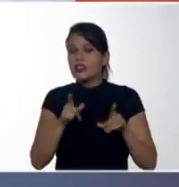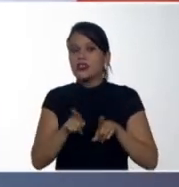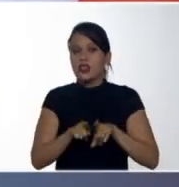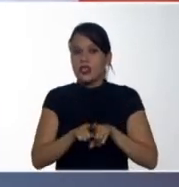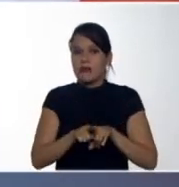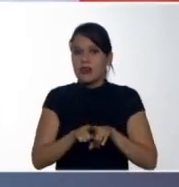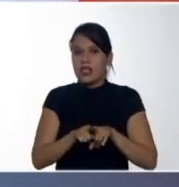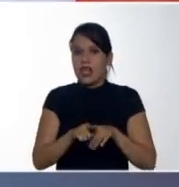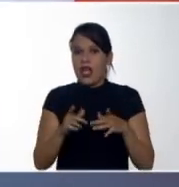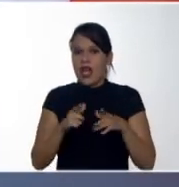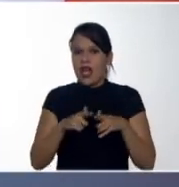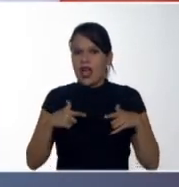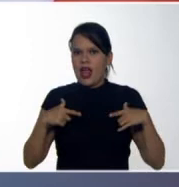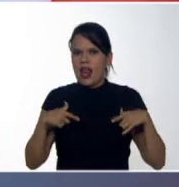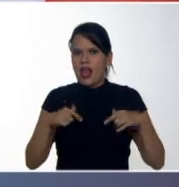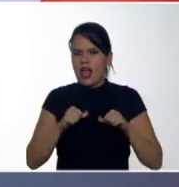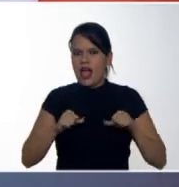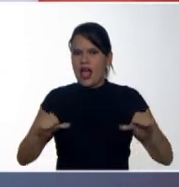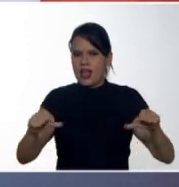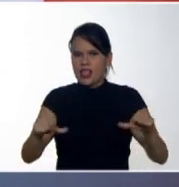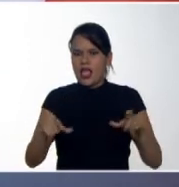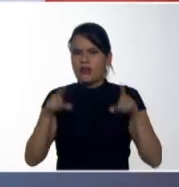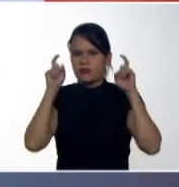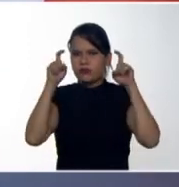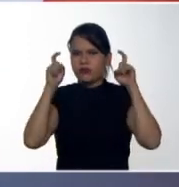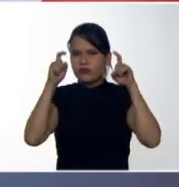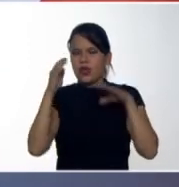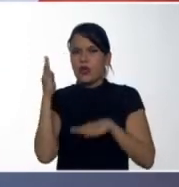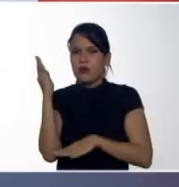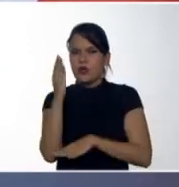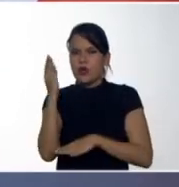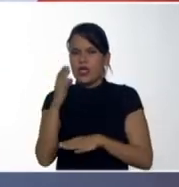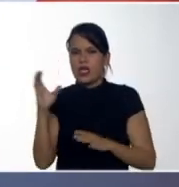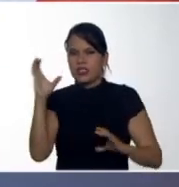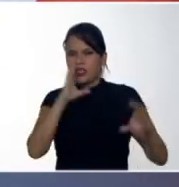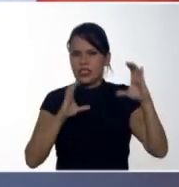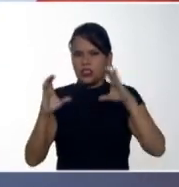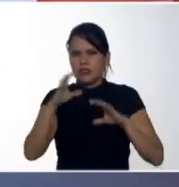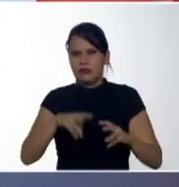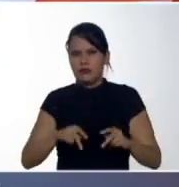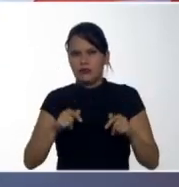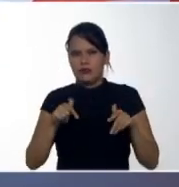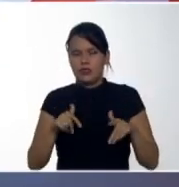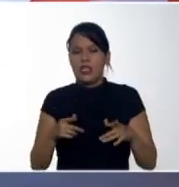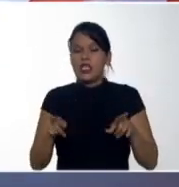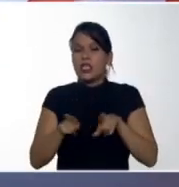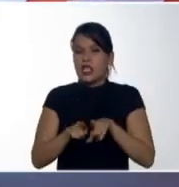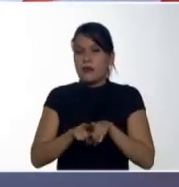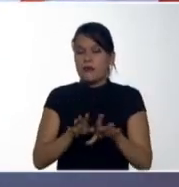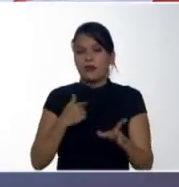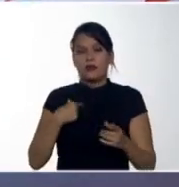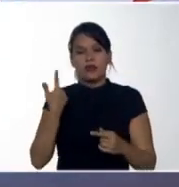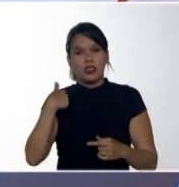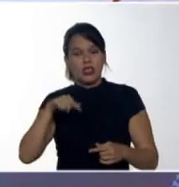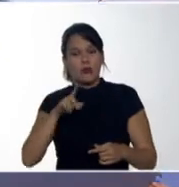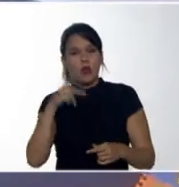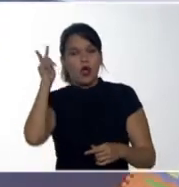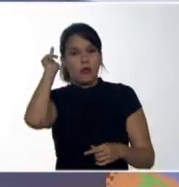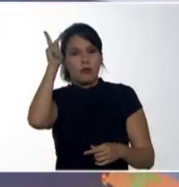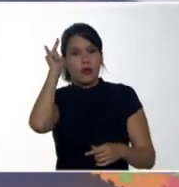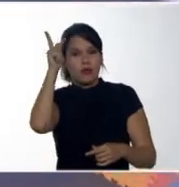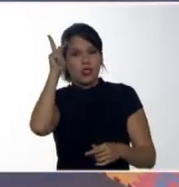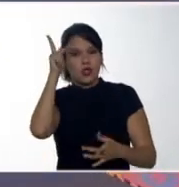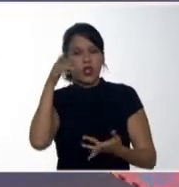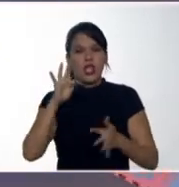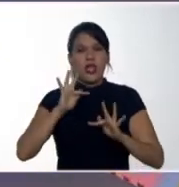torno al área de formación de biologías y ciencia para la tierra. En ese sentido, también contaremos con el profesor Carlos Méndez